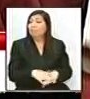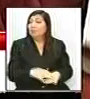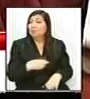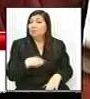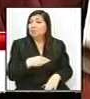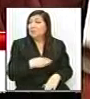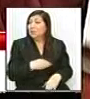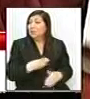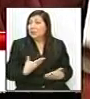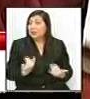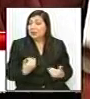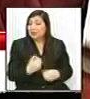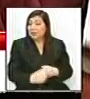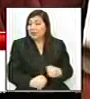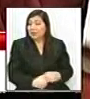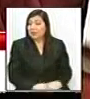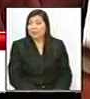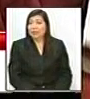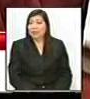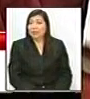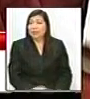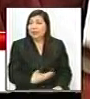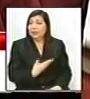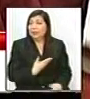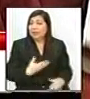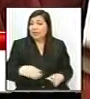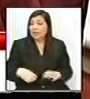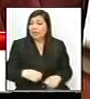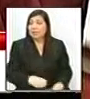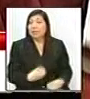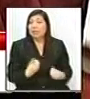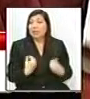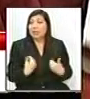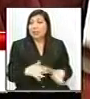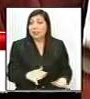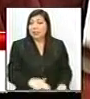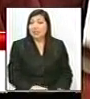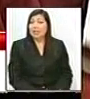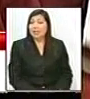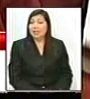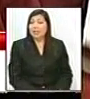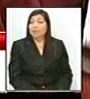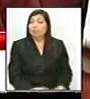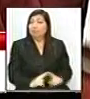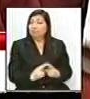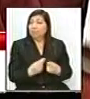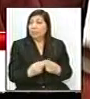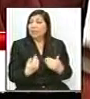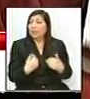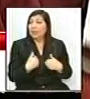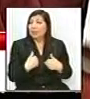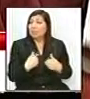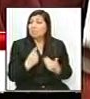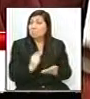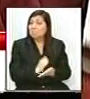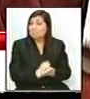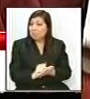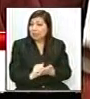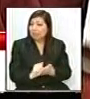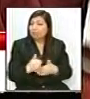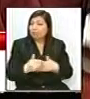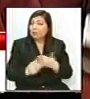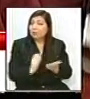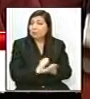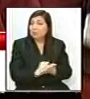ministro, porque este año que viene debe ejecutarse, porque ya en la reunión que tenemos mes a mes, el